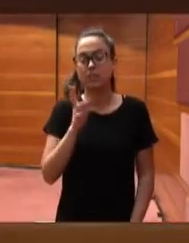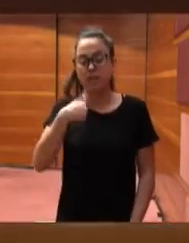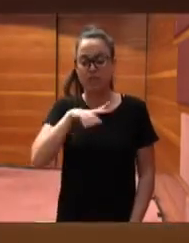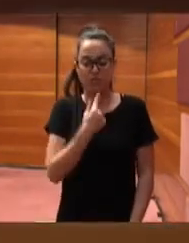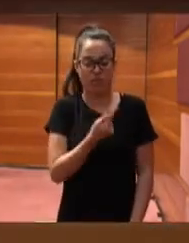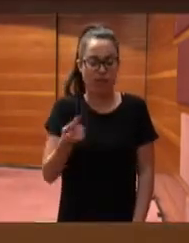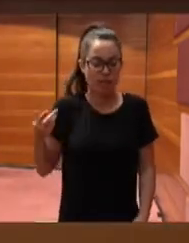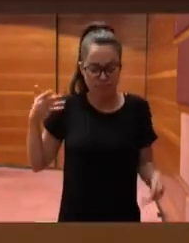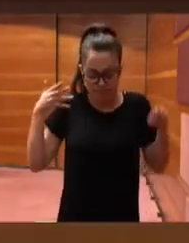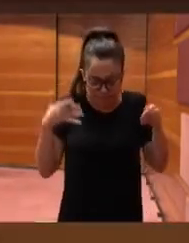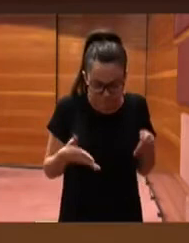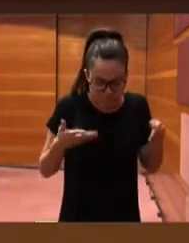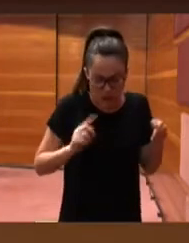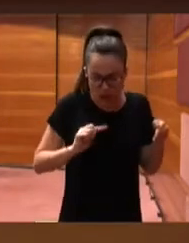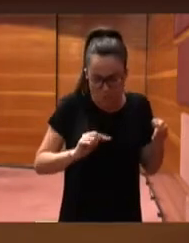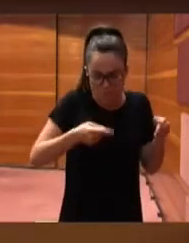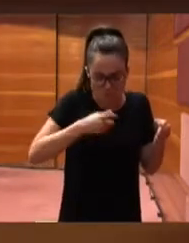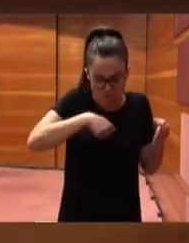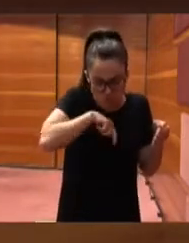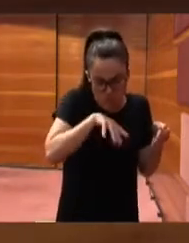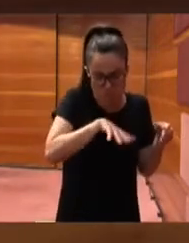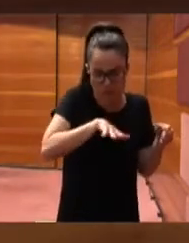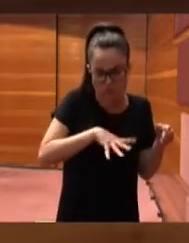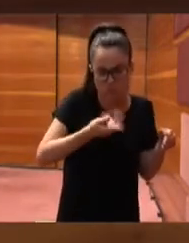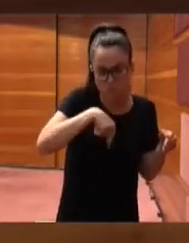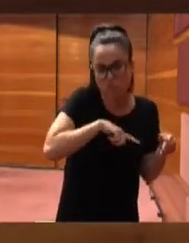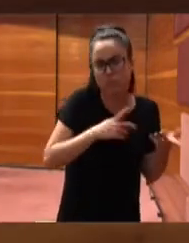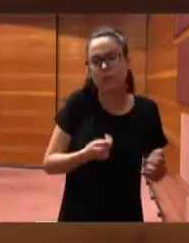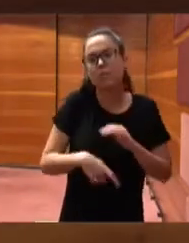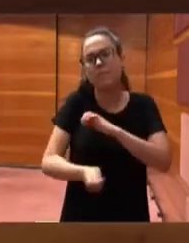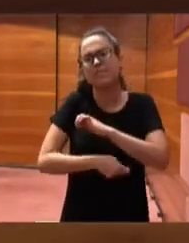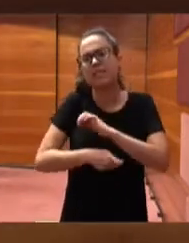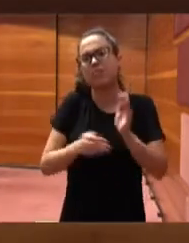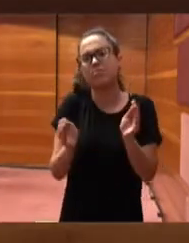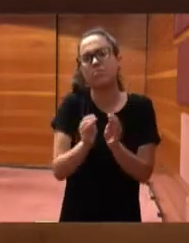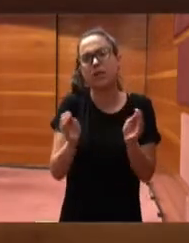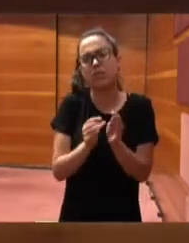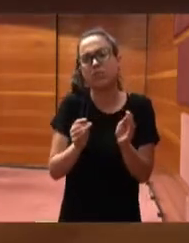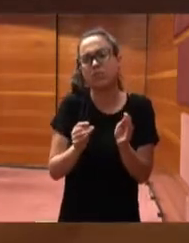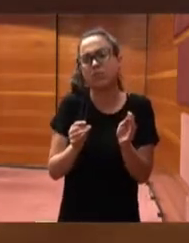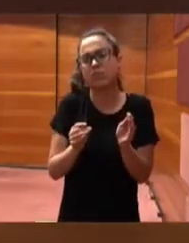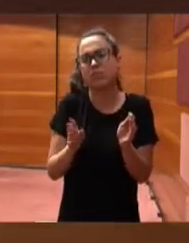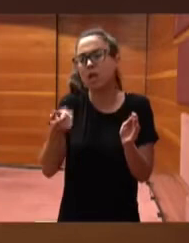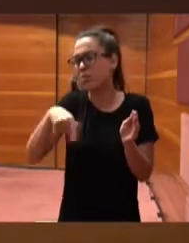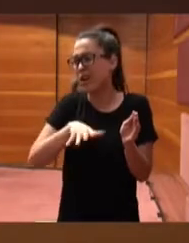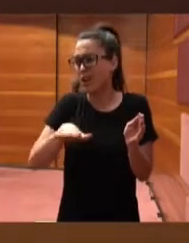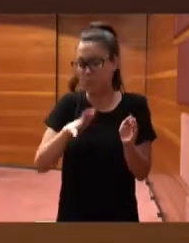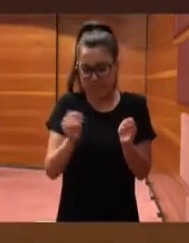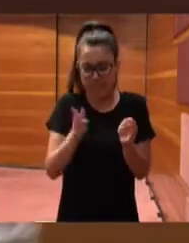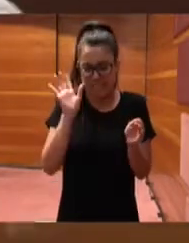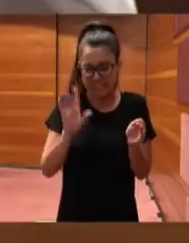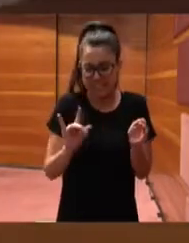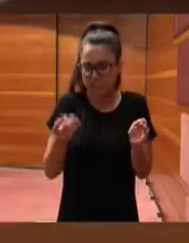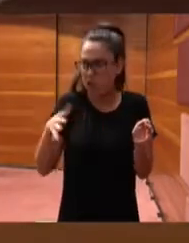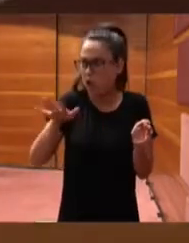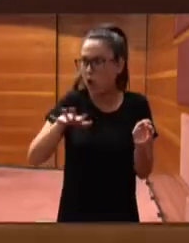mundillo, en nuestro edificio, en nuestro barrio, pero no, yo creo que sabes ser pequeño, lo que pasa en otra esquina, no tenemos ni idea mucho.